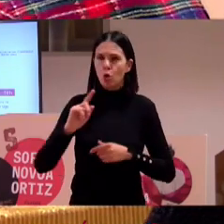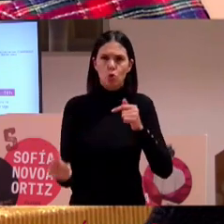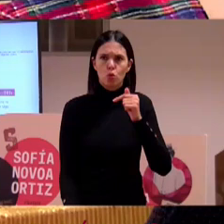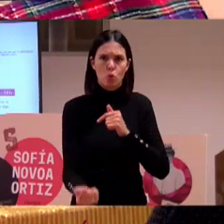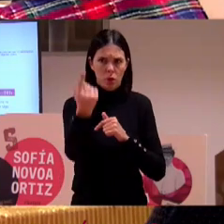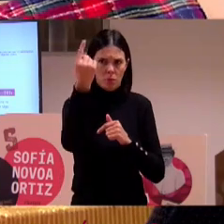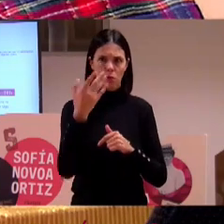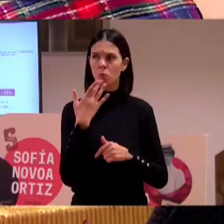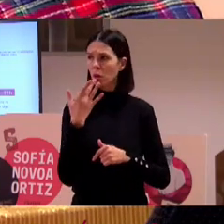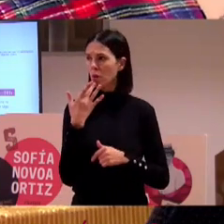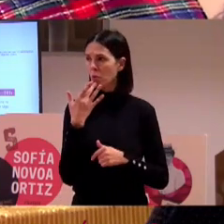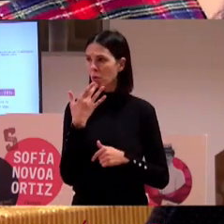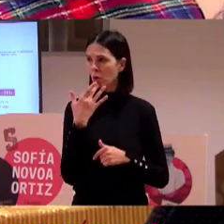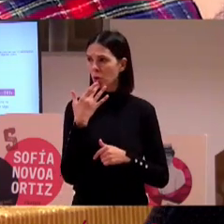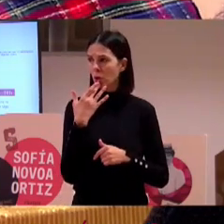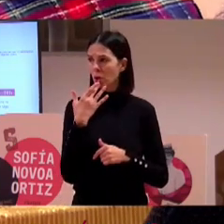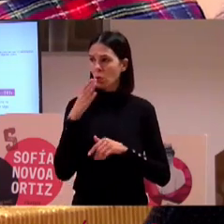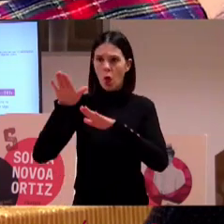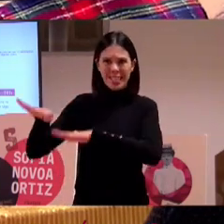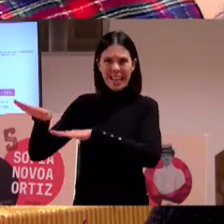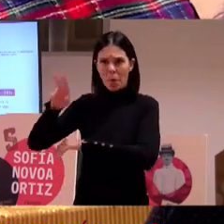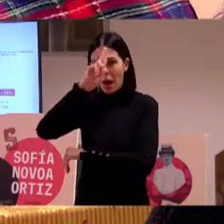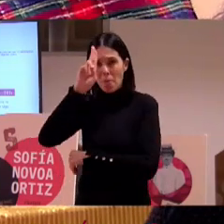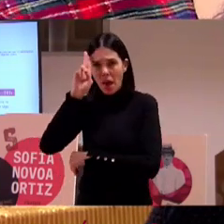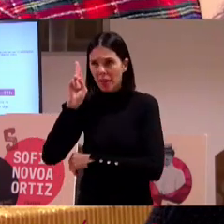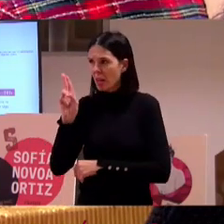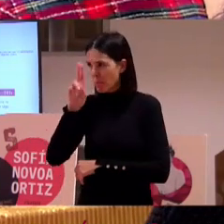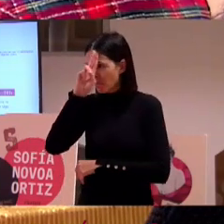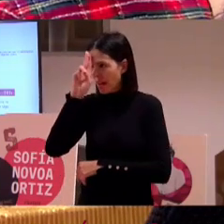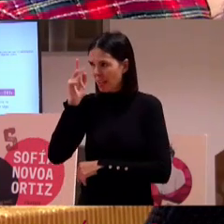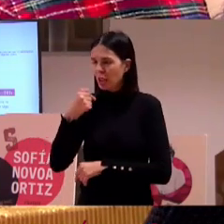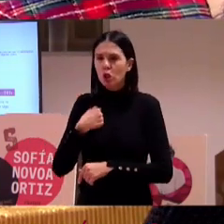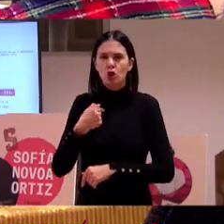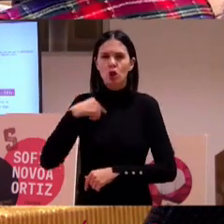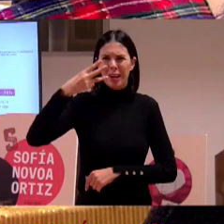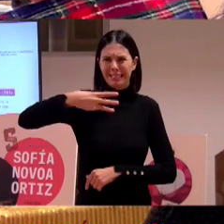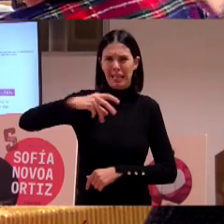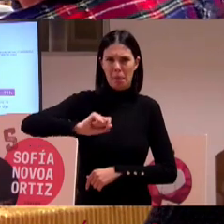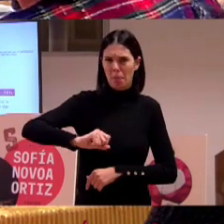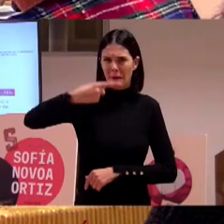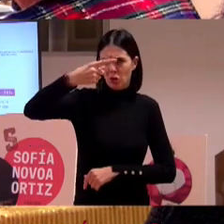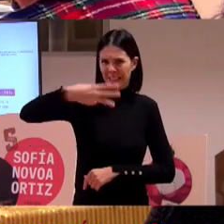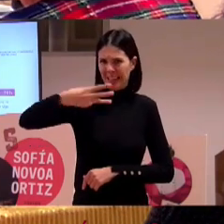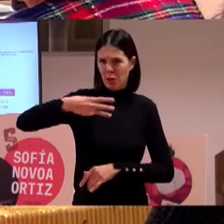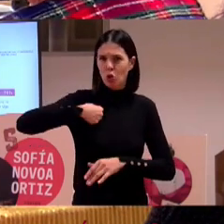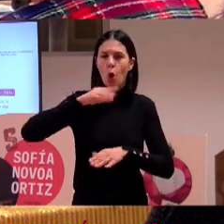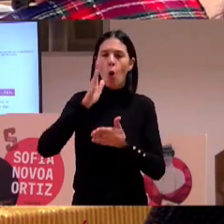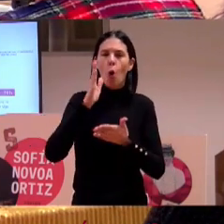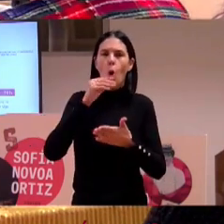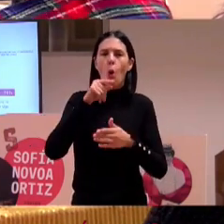ella estaba en, y después cuando estaba en Madrid, yo los usaba el tercero como refugio.